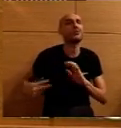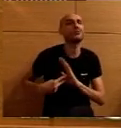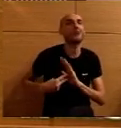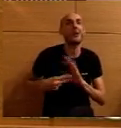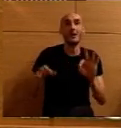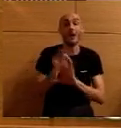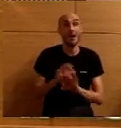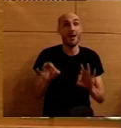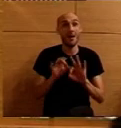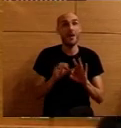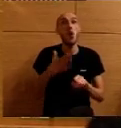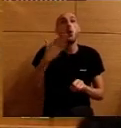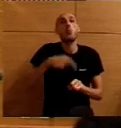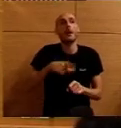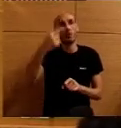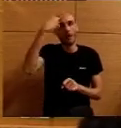pogut el subconscient.